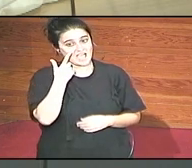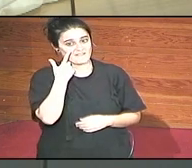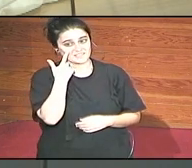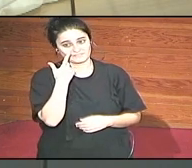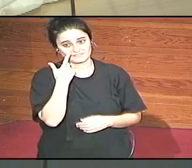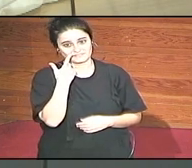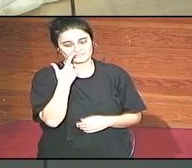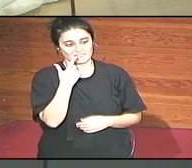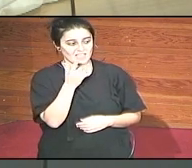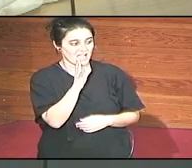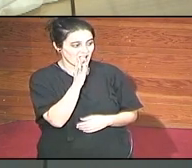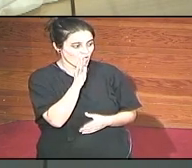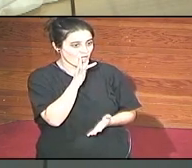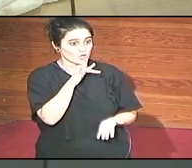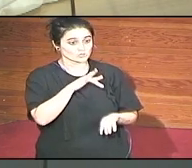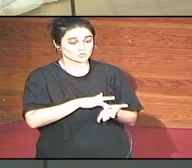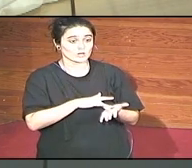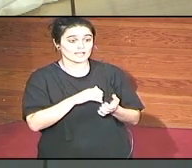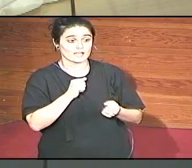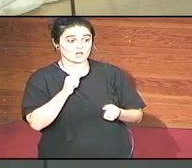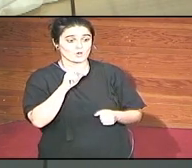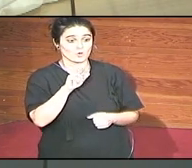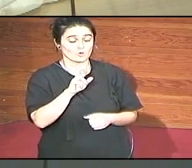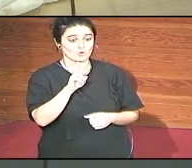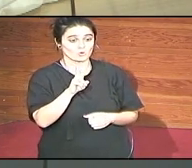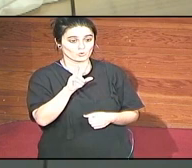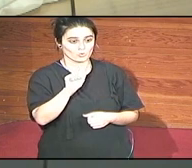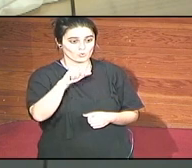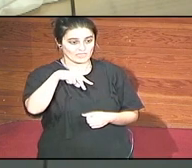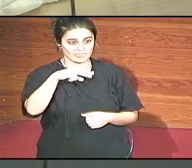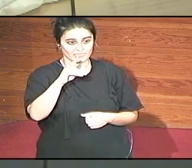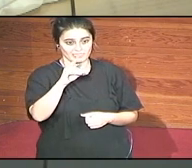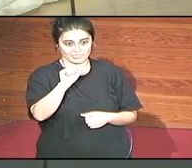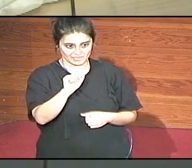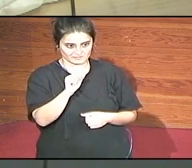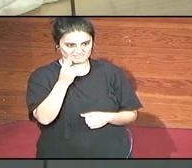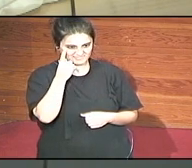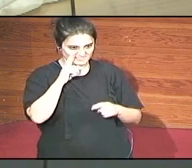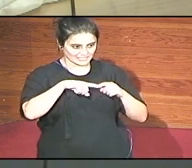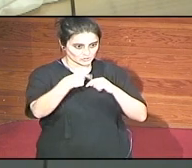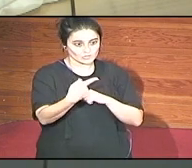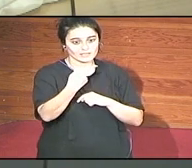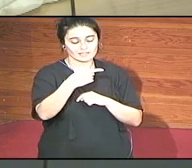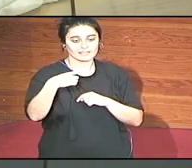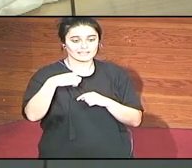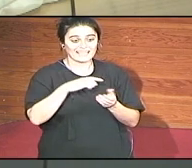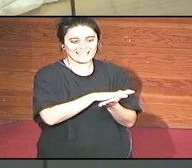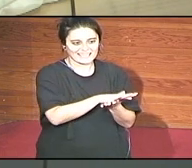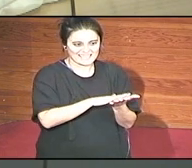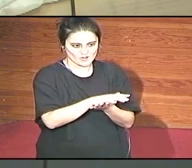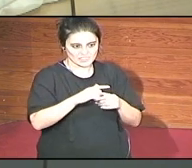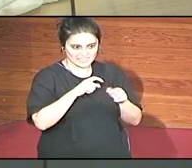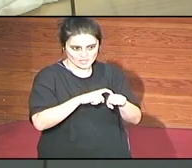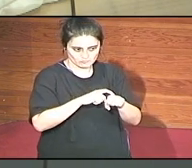ruanda después del genocidio que hubo de touches contra el estatus no sé si has podido conocer un poco